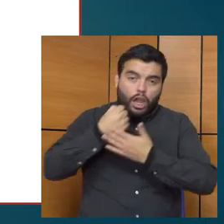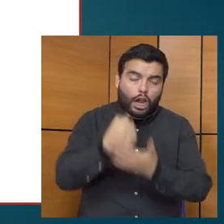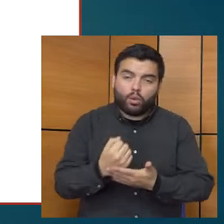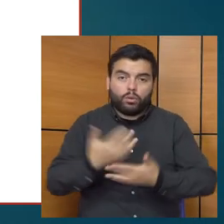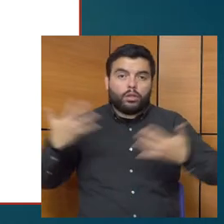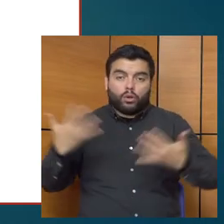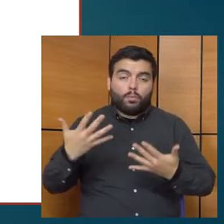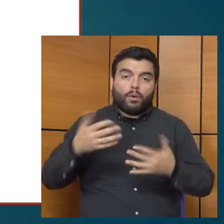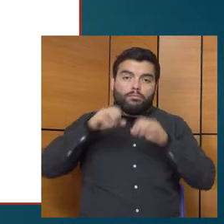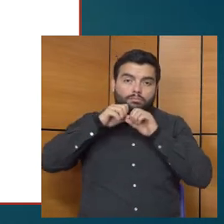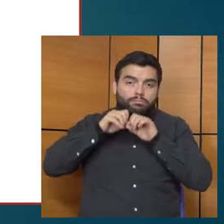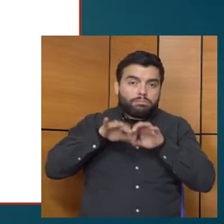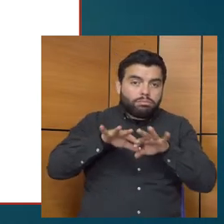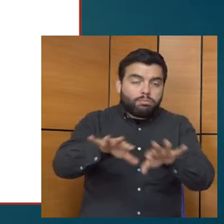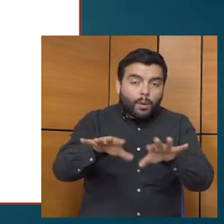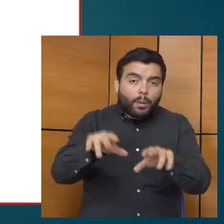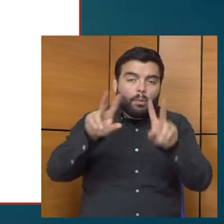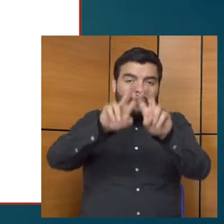promuevan